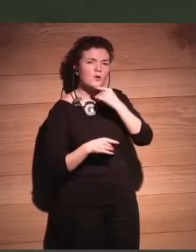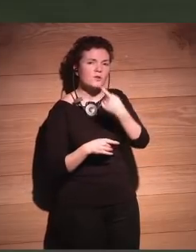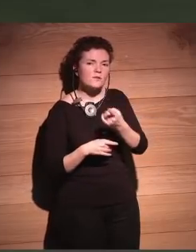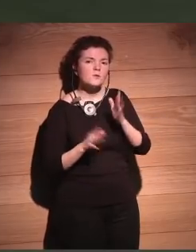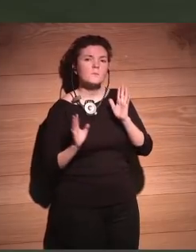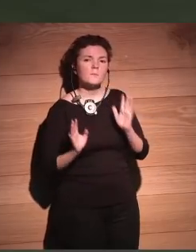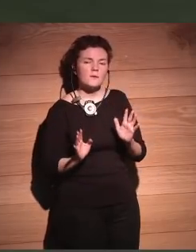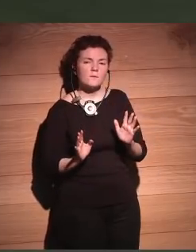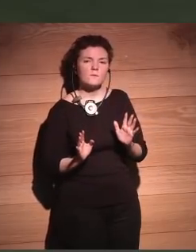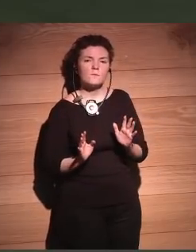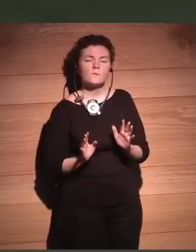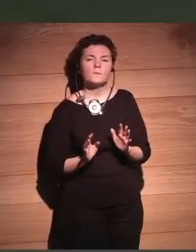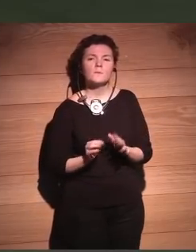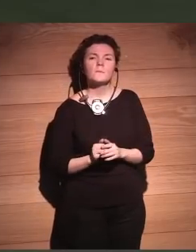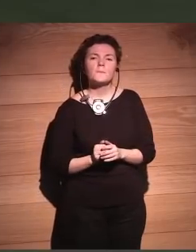pero